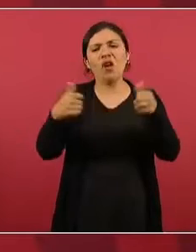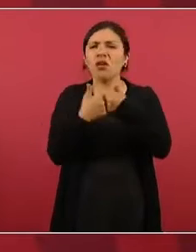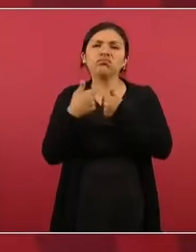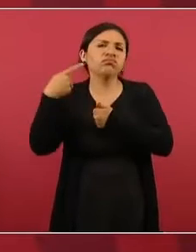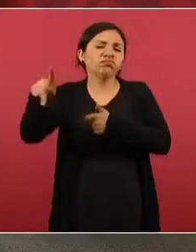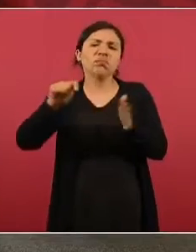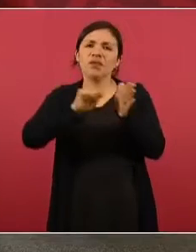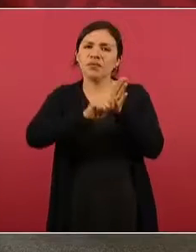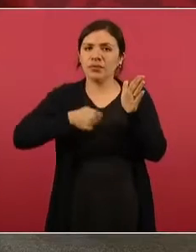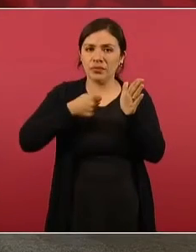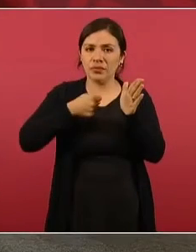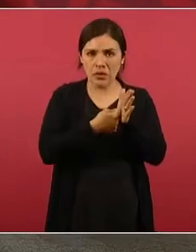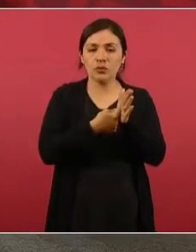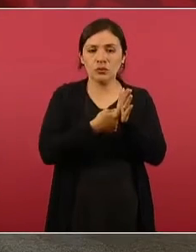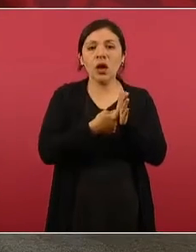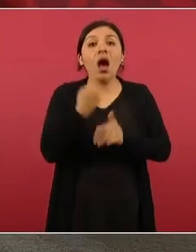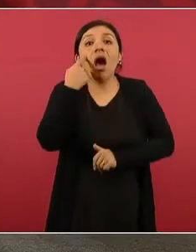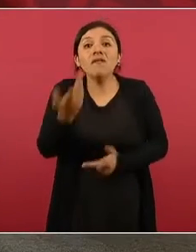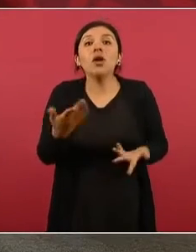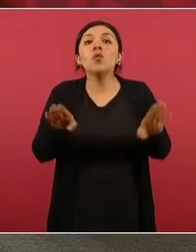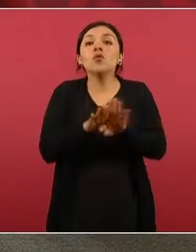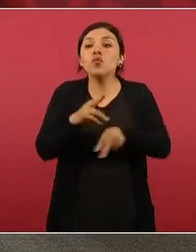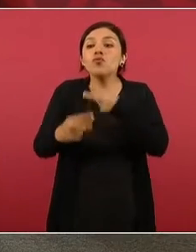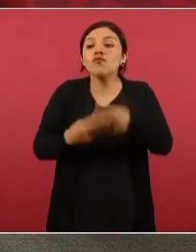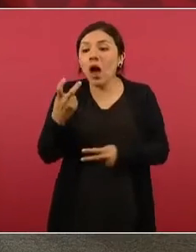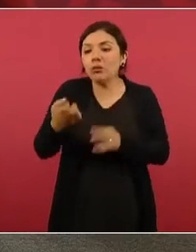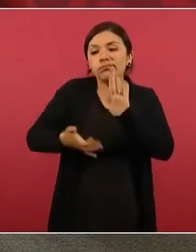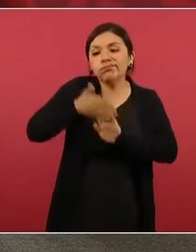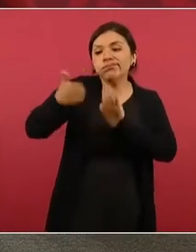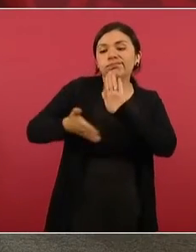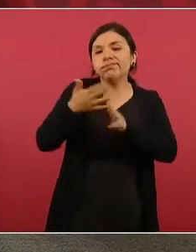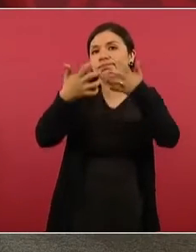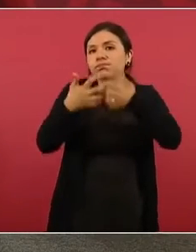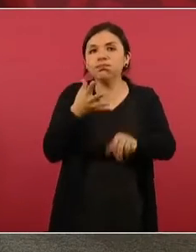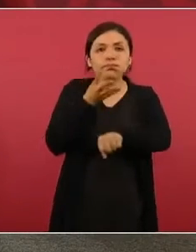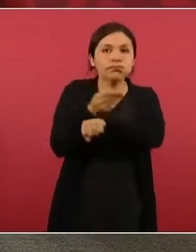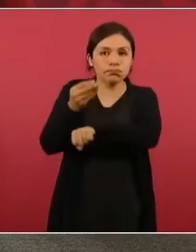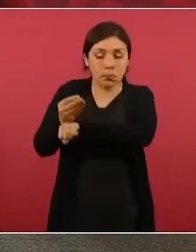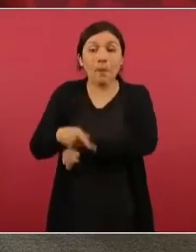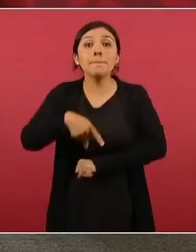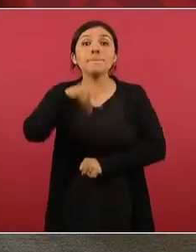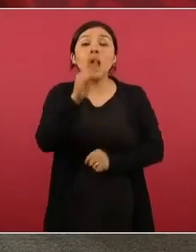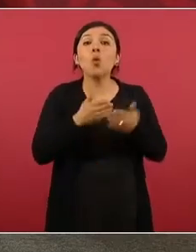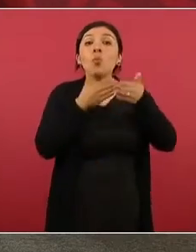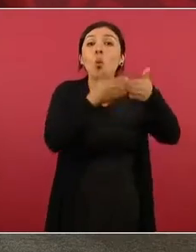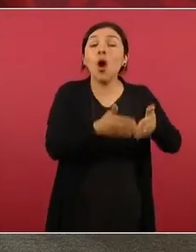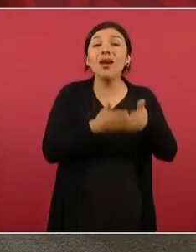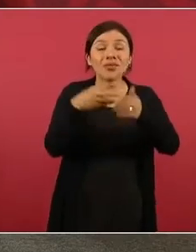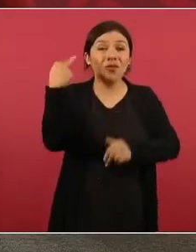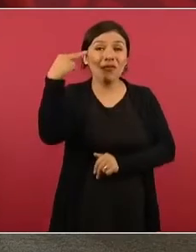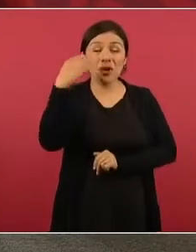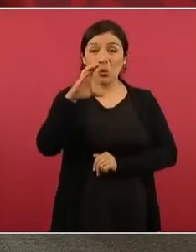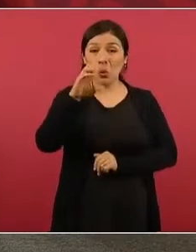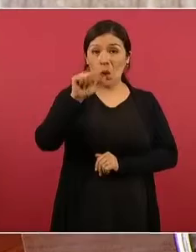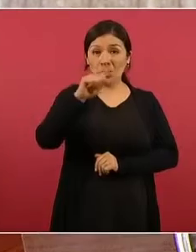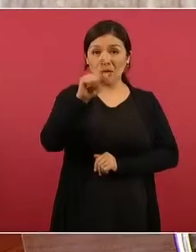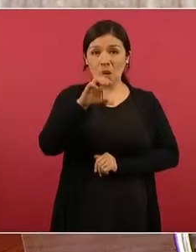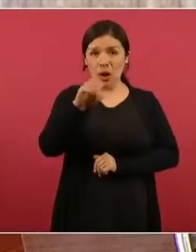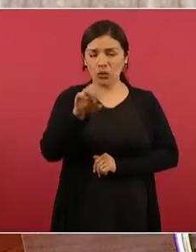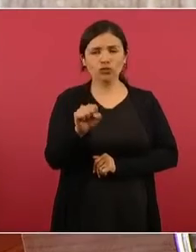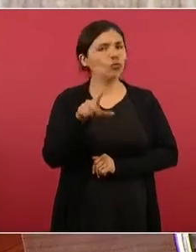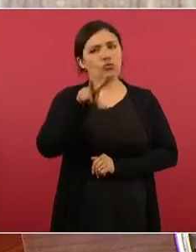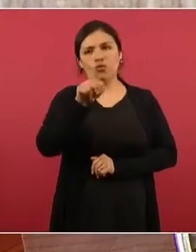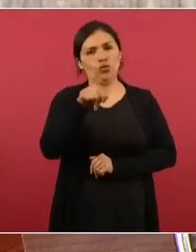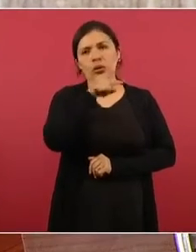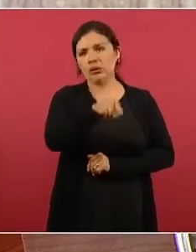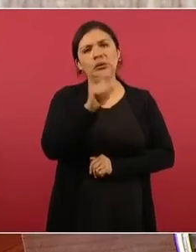técnicos, para ver cómo va la rehabilitación. Pero la del puerto de Coatzacoalcos no, esa